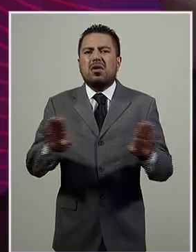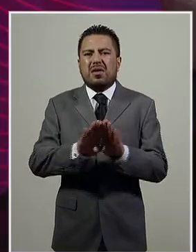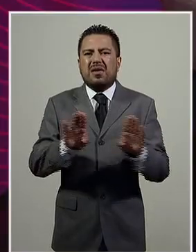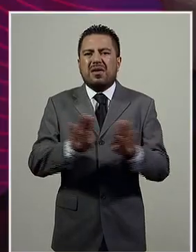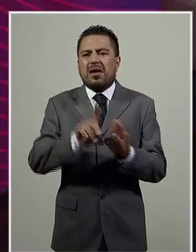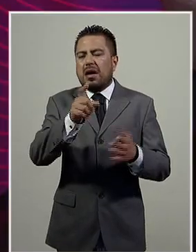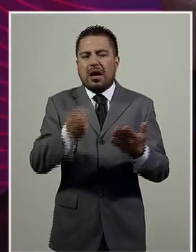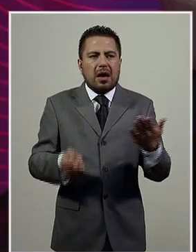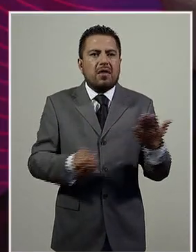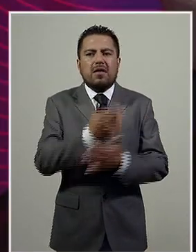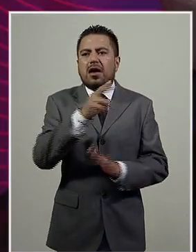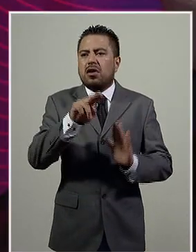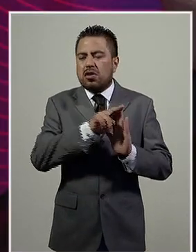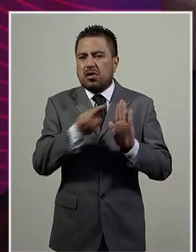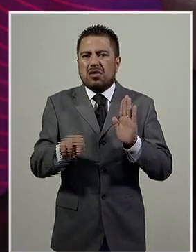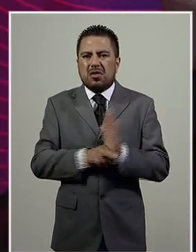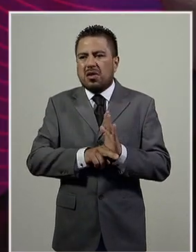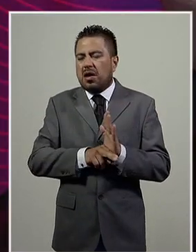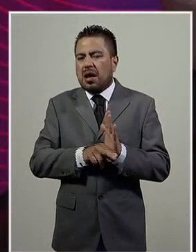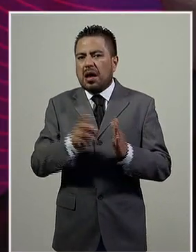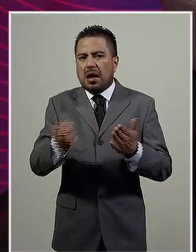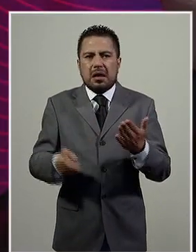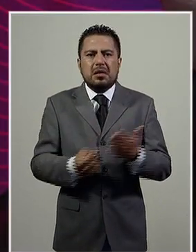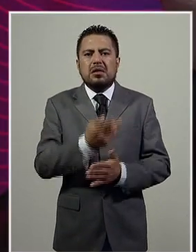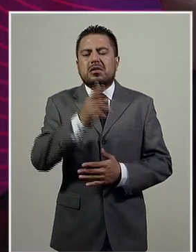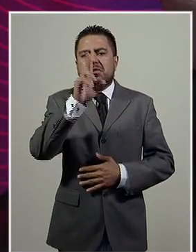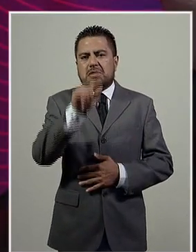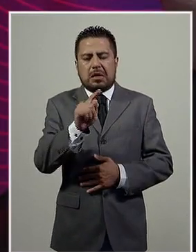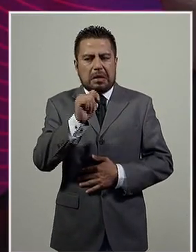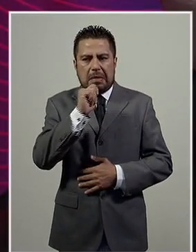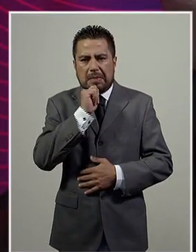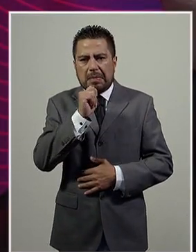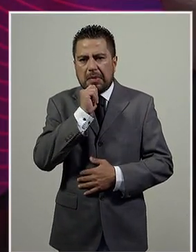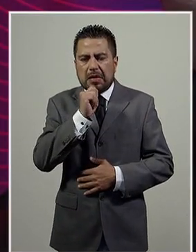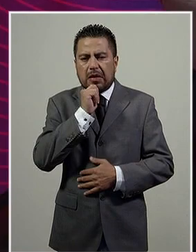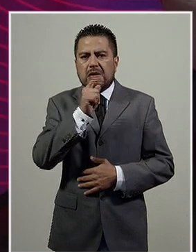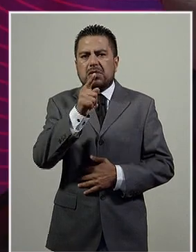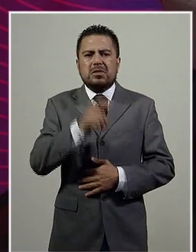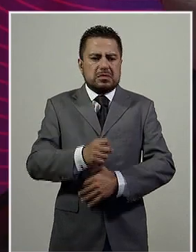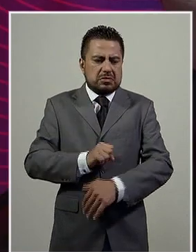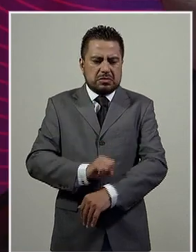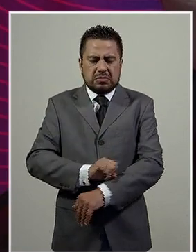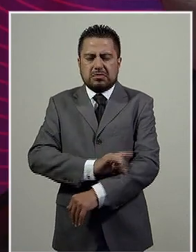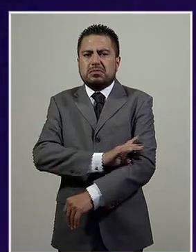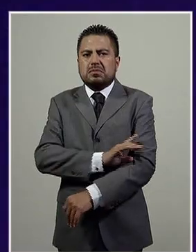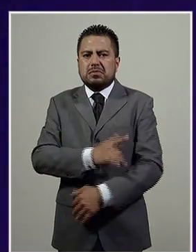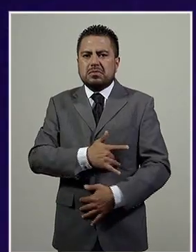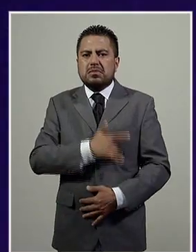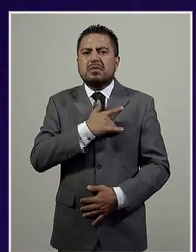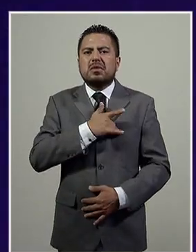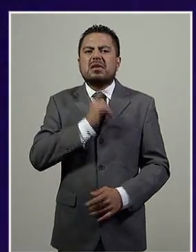estás fuera de la norma, de lo Exacto. normativo, entonces ya no importa tu sensación de